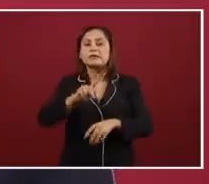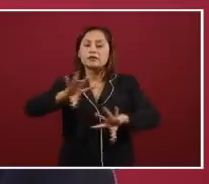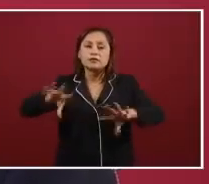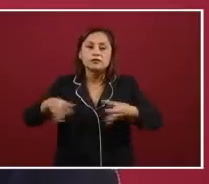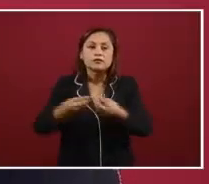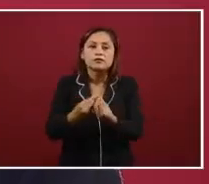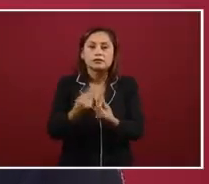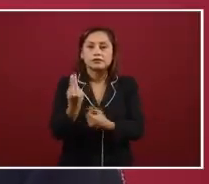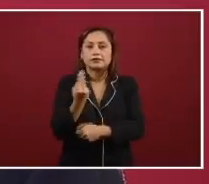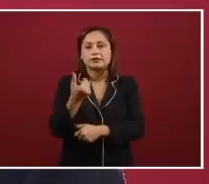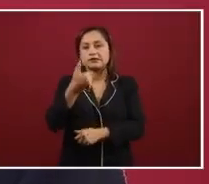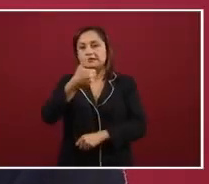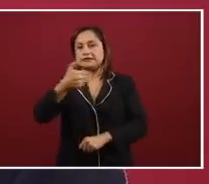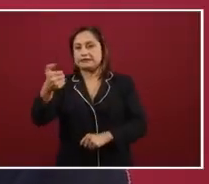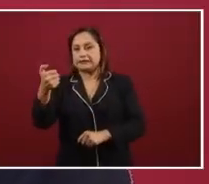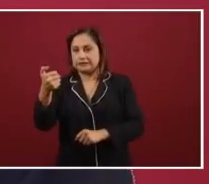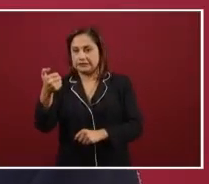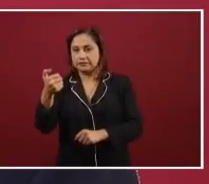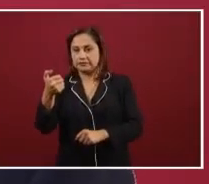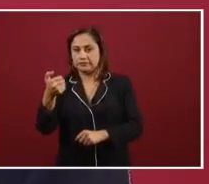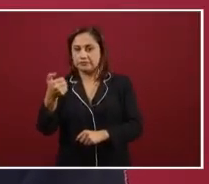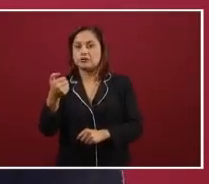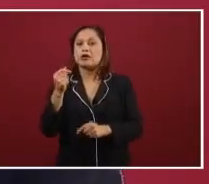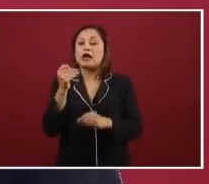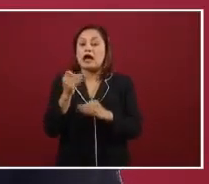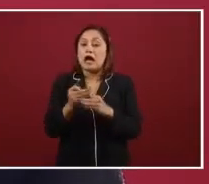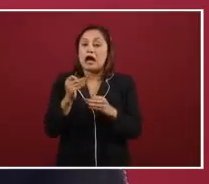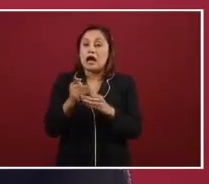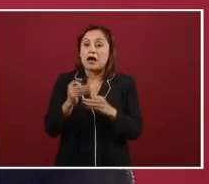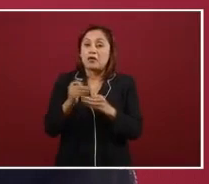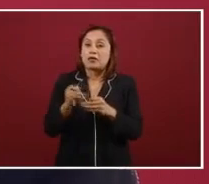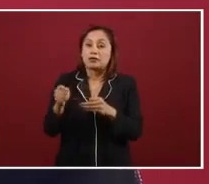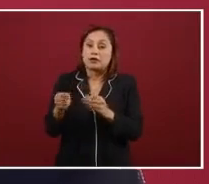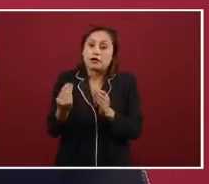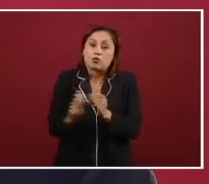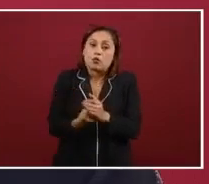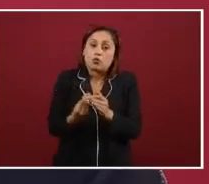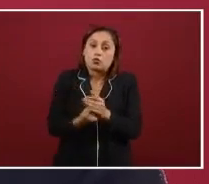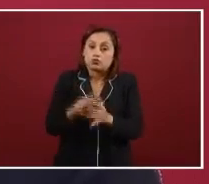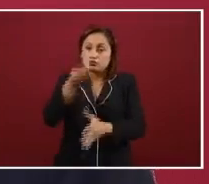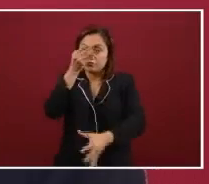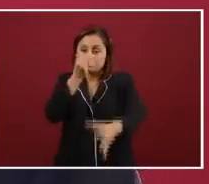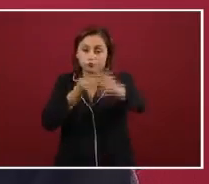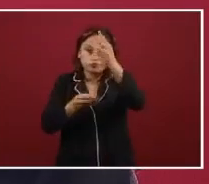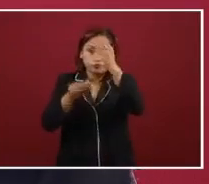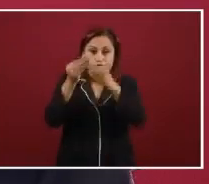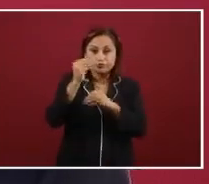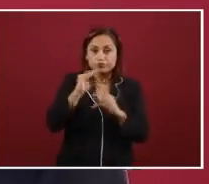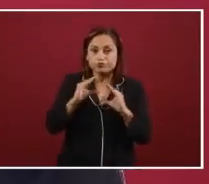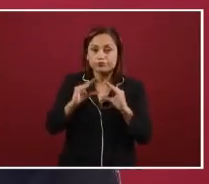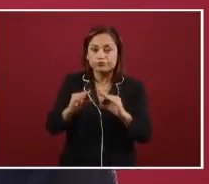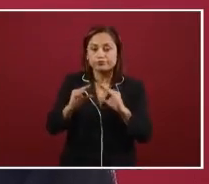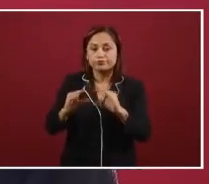capacitando, se están formando. Este año vamos a llegar, les decía yo, a 80,000